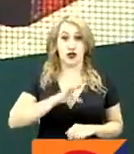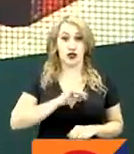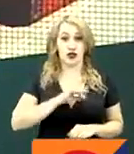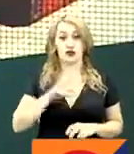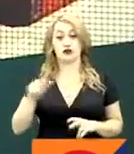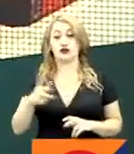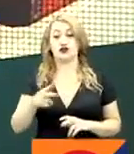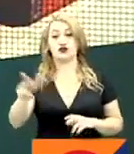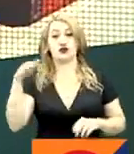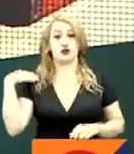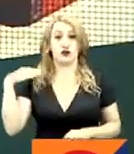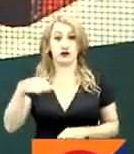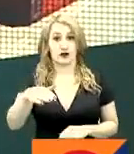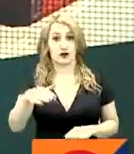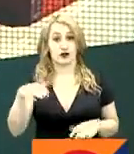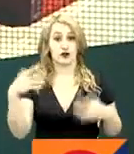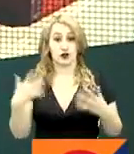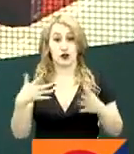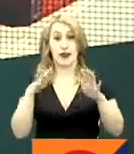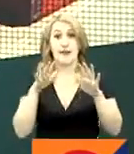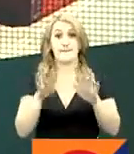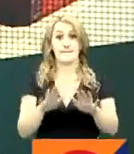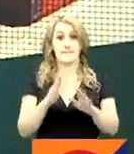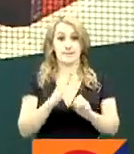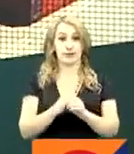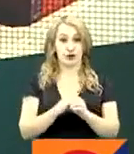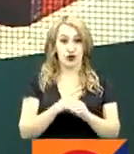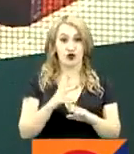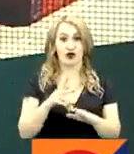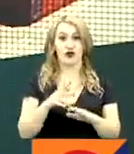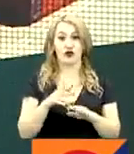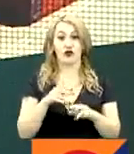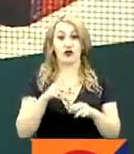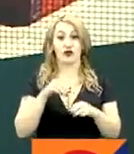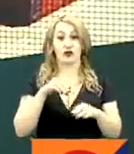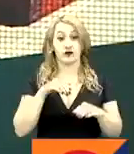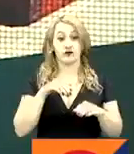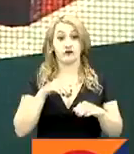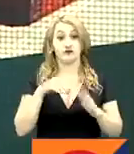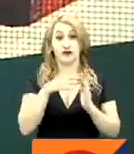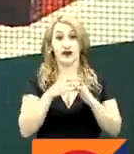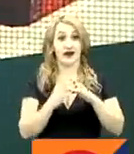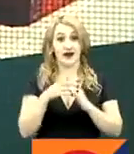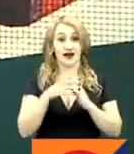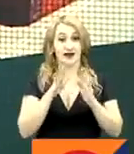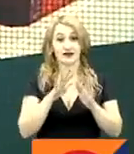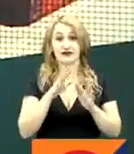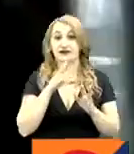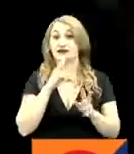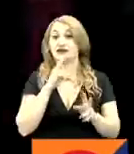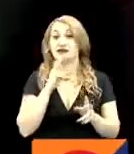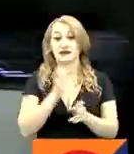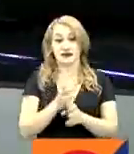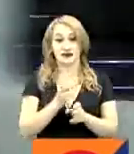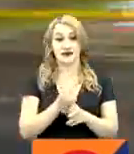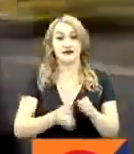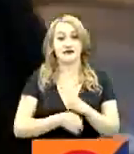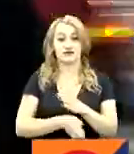puerto de buenaventura en donde los bloqueos y el cierre el transporte de carga ha sido frecuente y continua